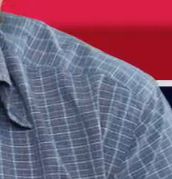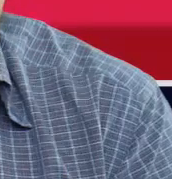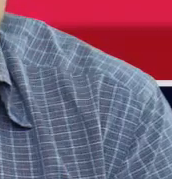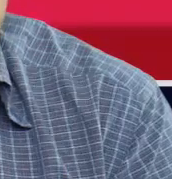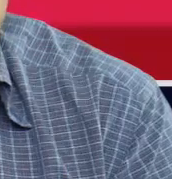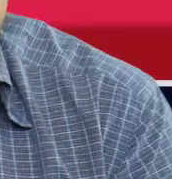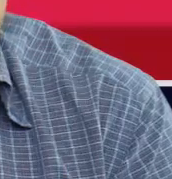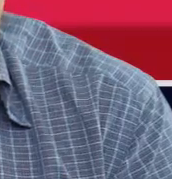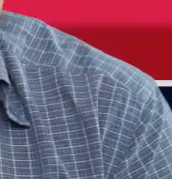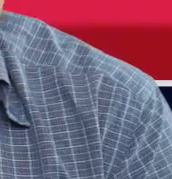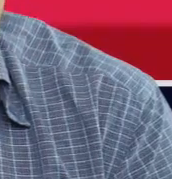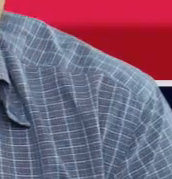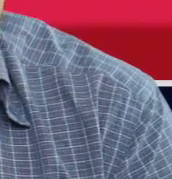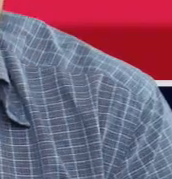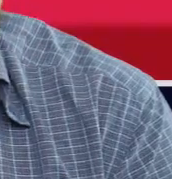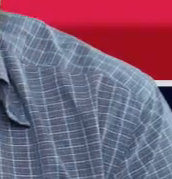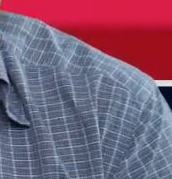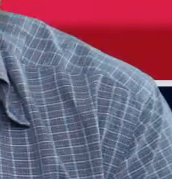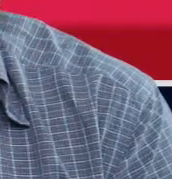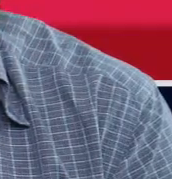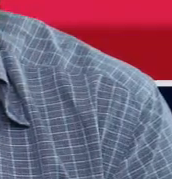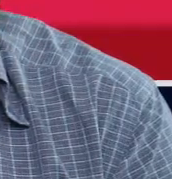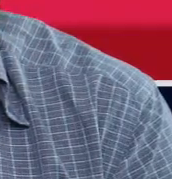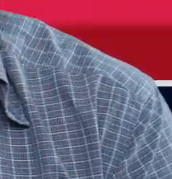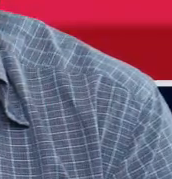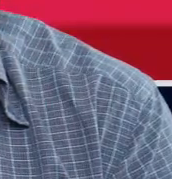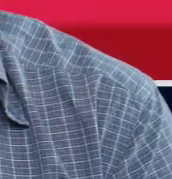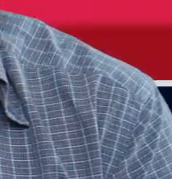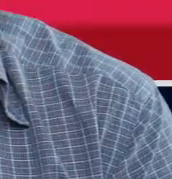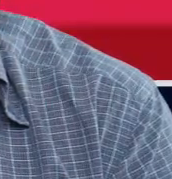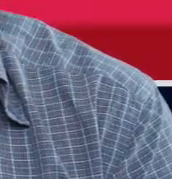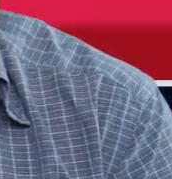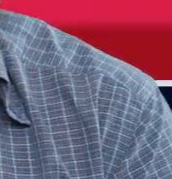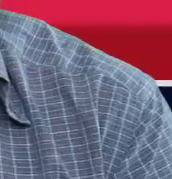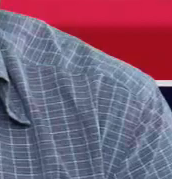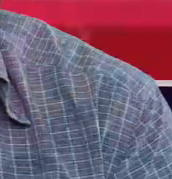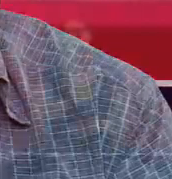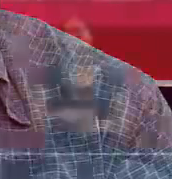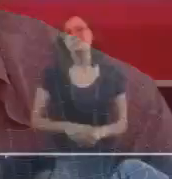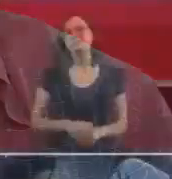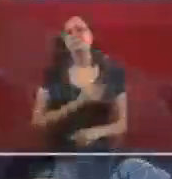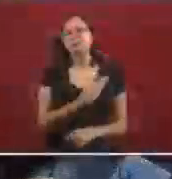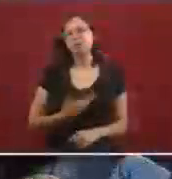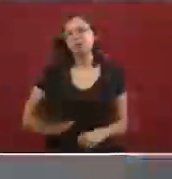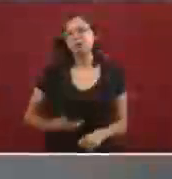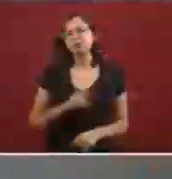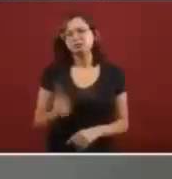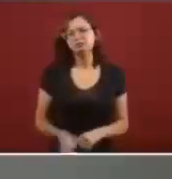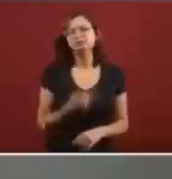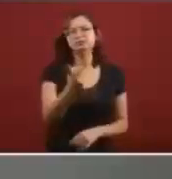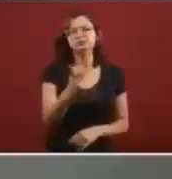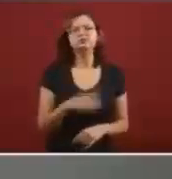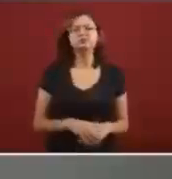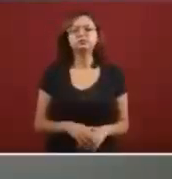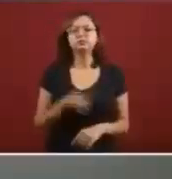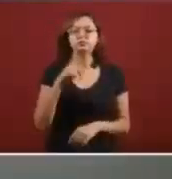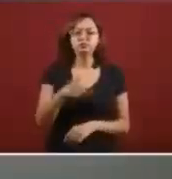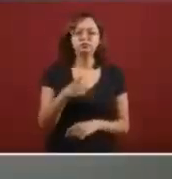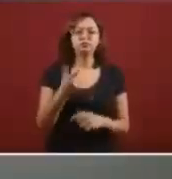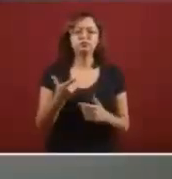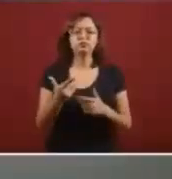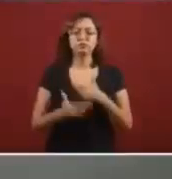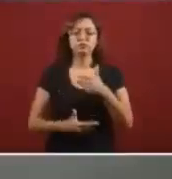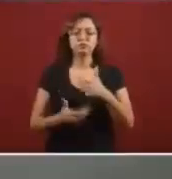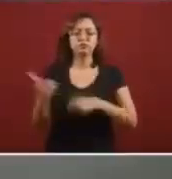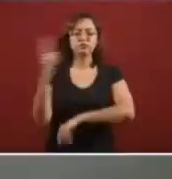la inundación de la refinería Dos Bocas. Y esto fue lo que contestó. ¿Cada cuándo piensa tener un informe sobre el avance de